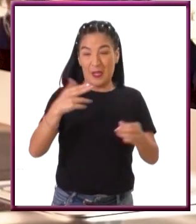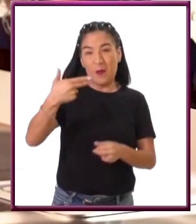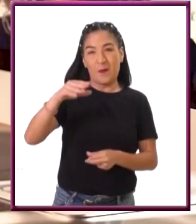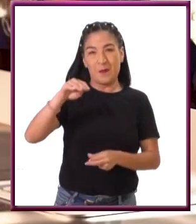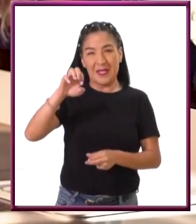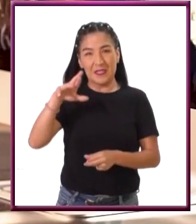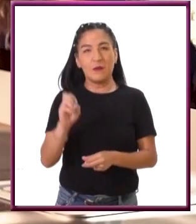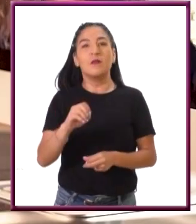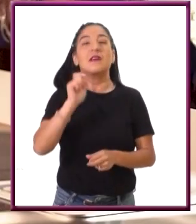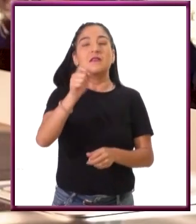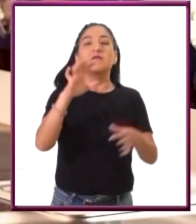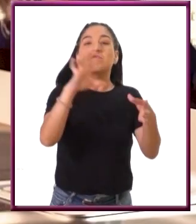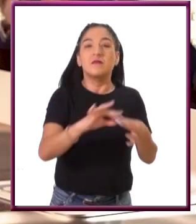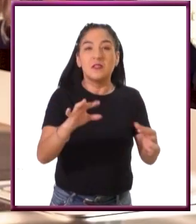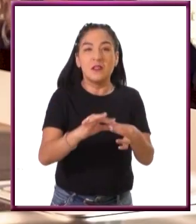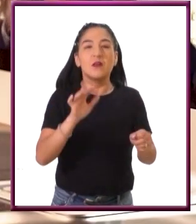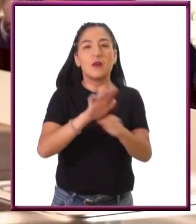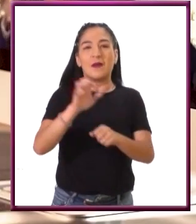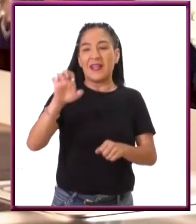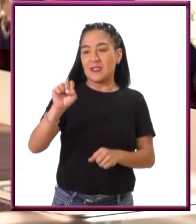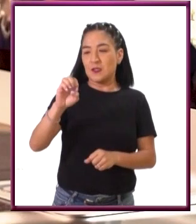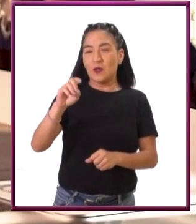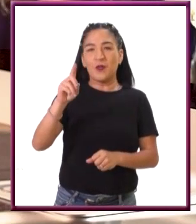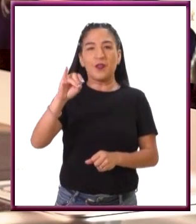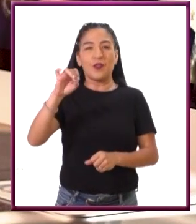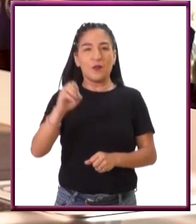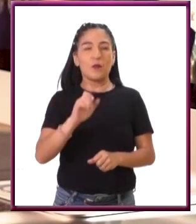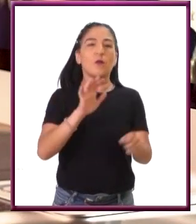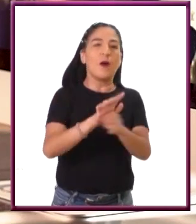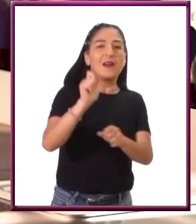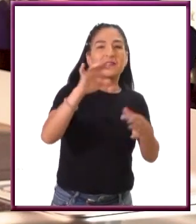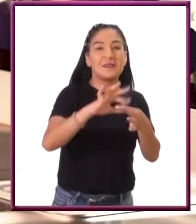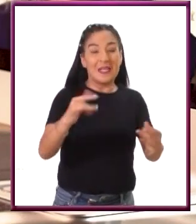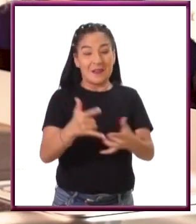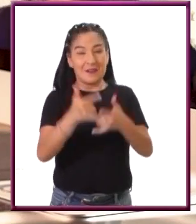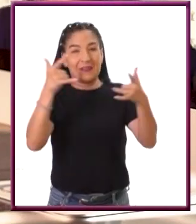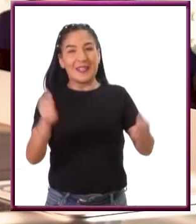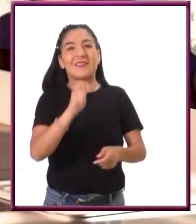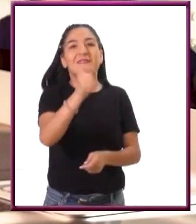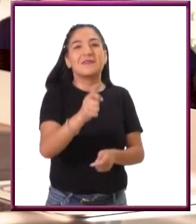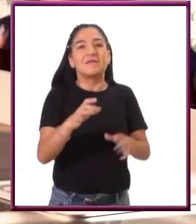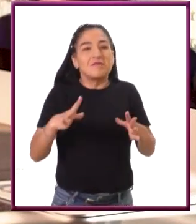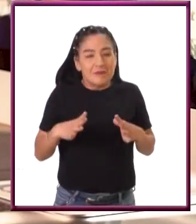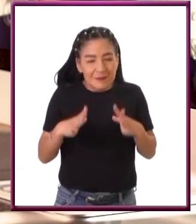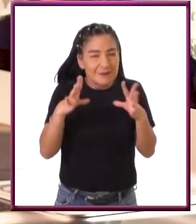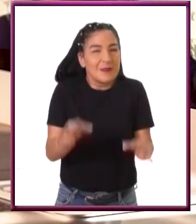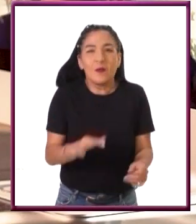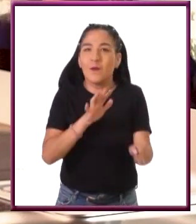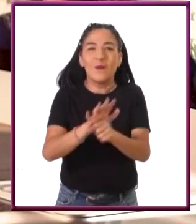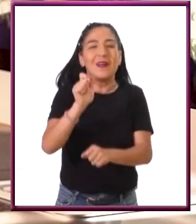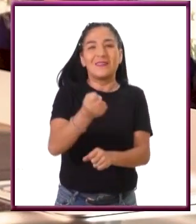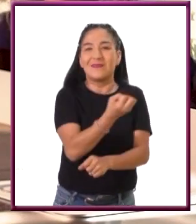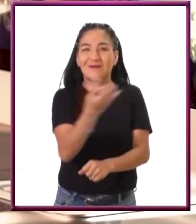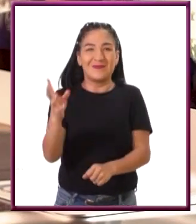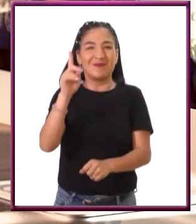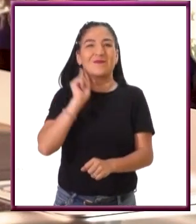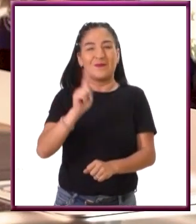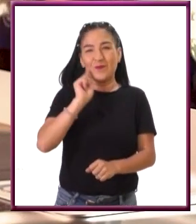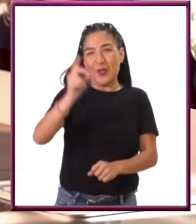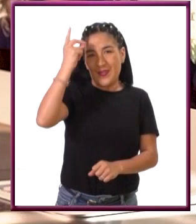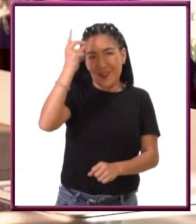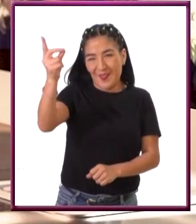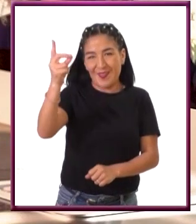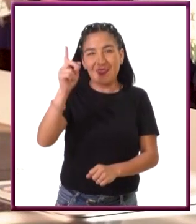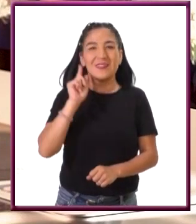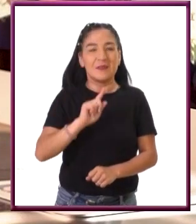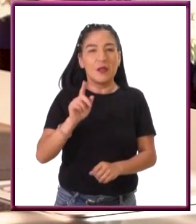la literatura griega está Hesíodo, y Hesíodo cuenta la teogonía. Él va a contar la historia del surgimiento de todos los dioses y las diosas,